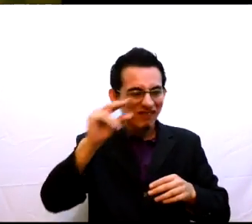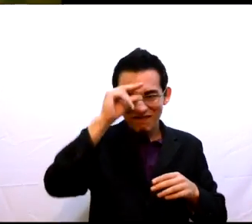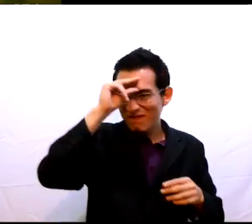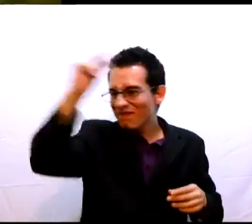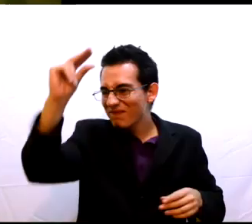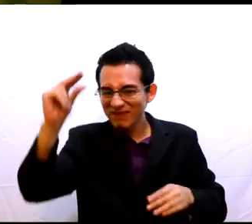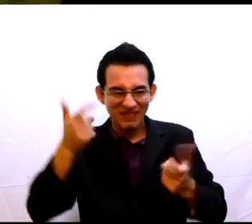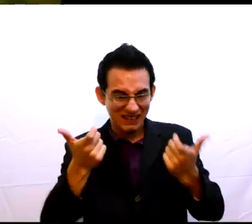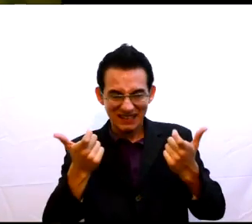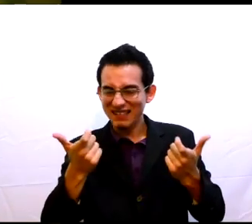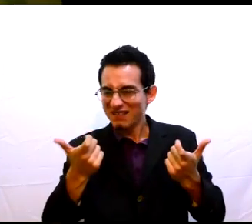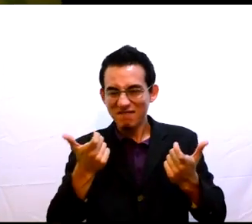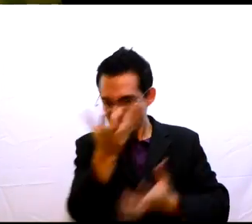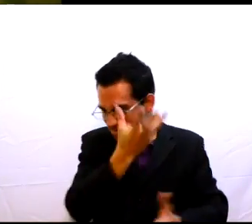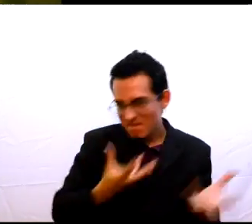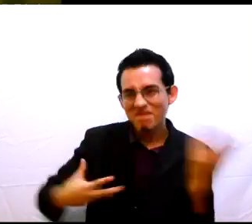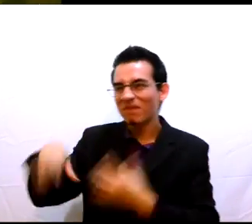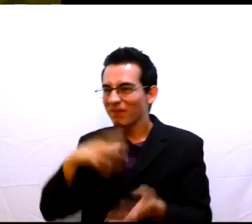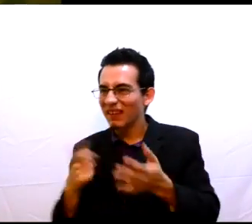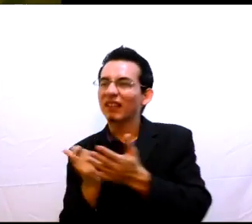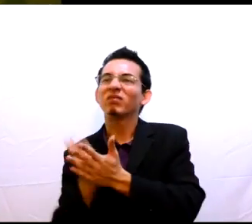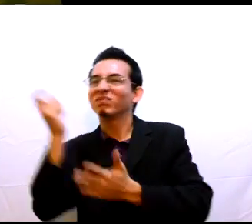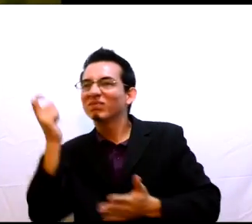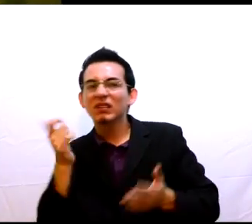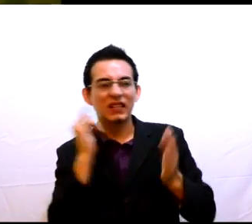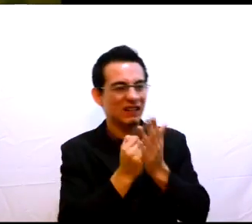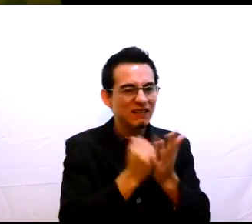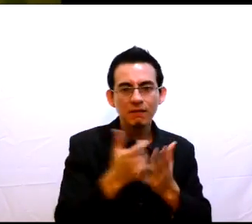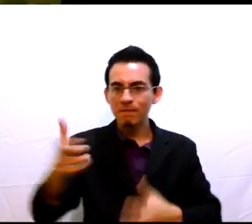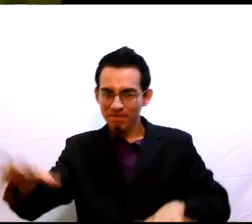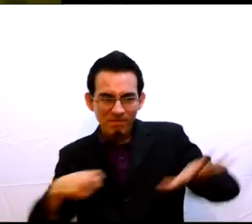sabios e inteligentes que los hijos de luz